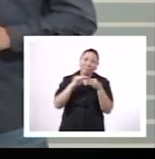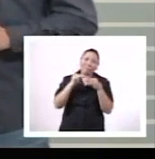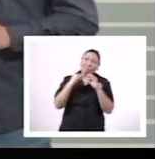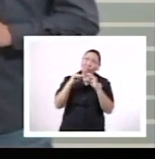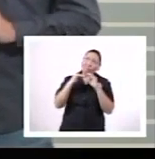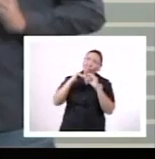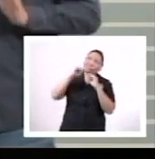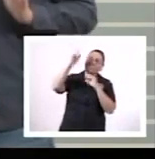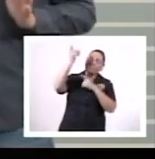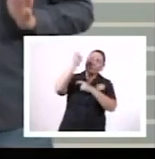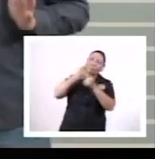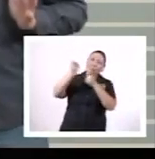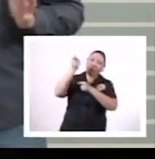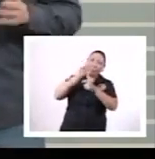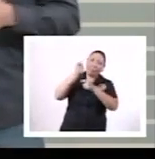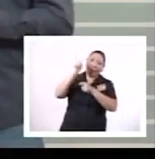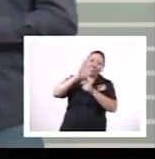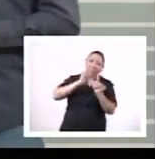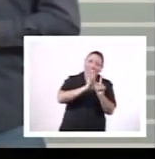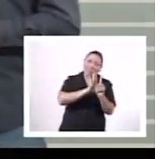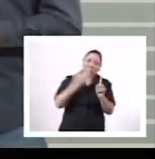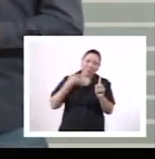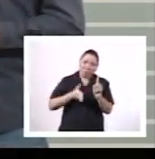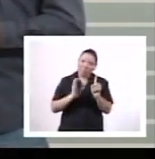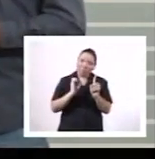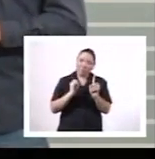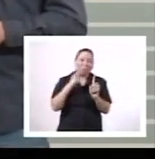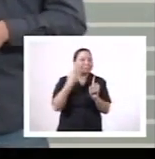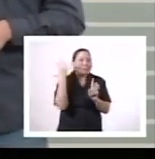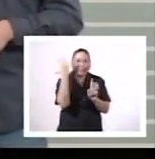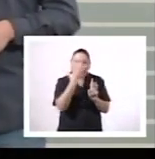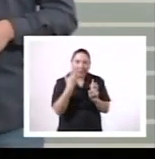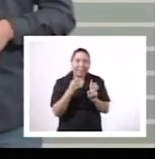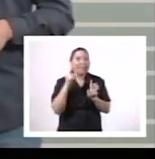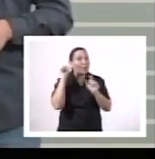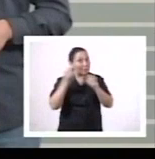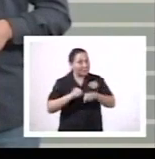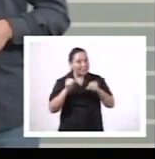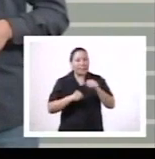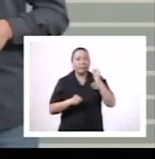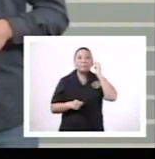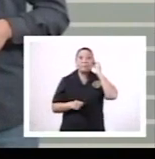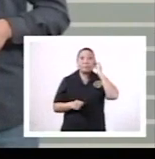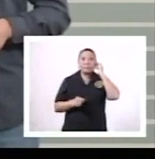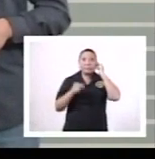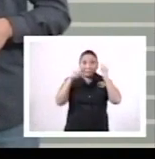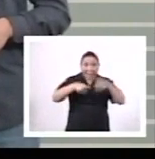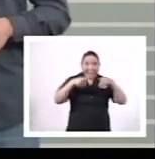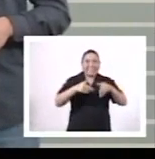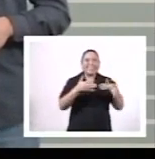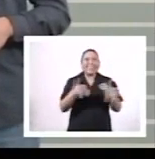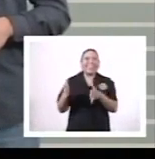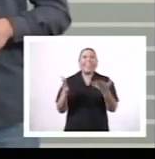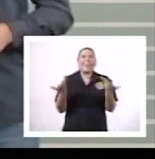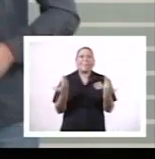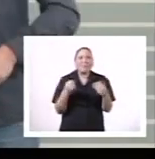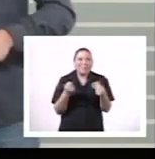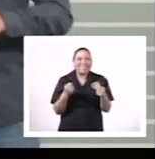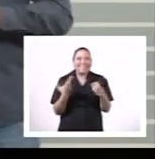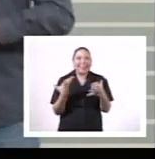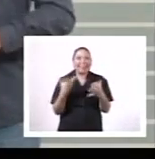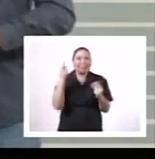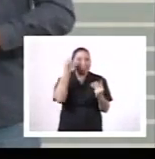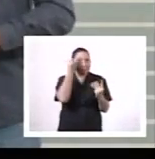gusta también. Son necesarias ese tipo de historias también. Sí, así es. Y bueno, después de todo esto, llega el momento de nuestra